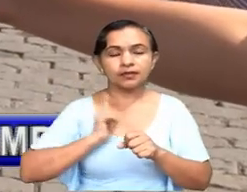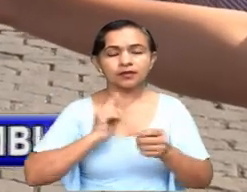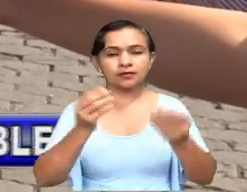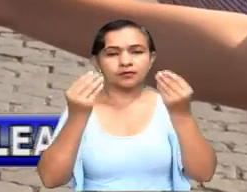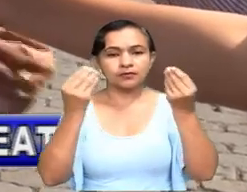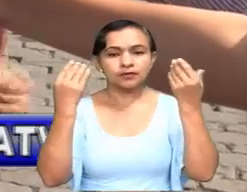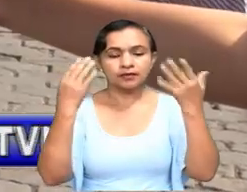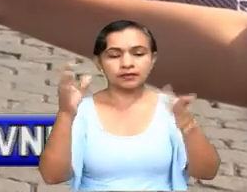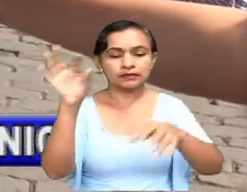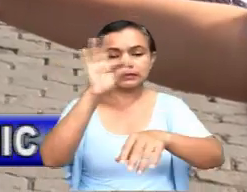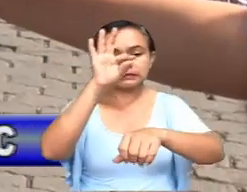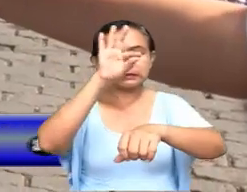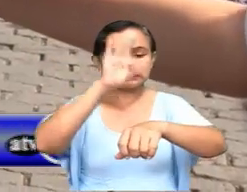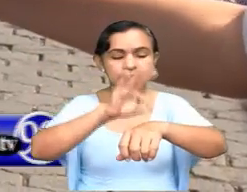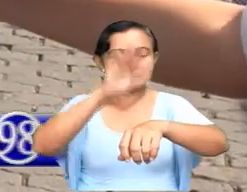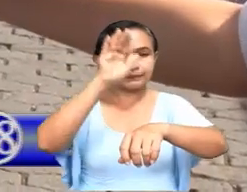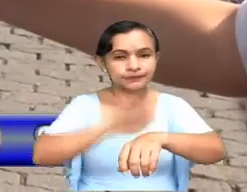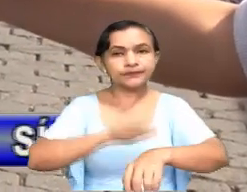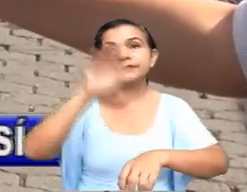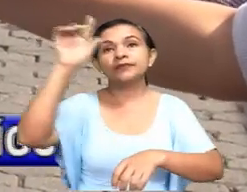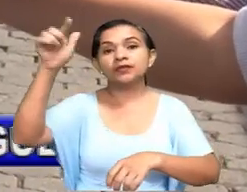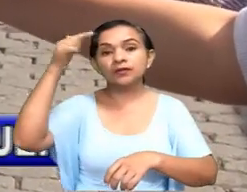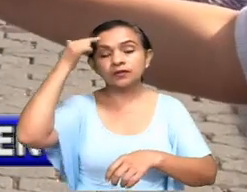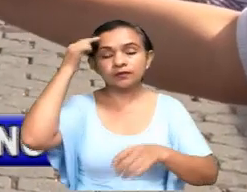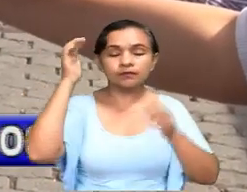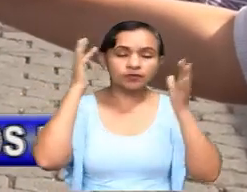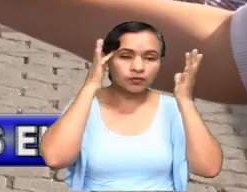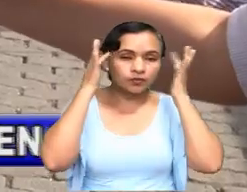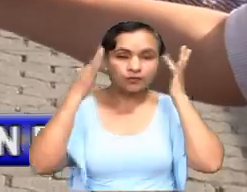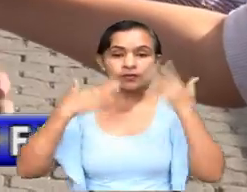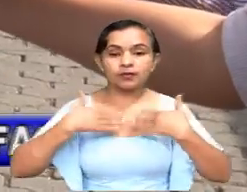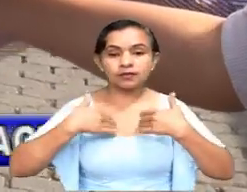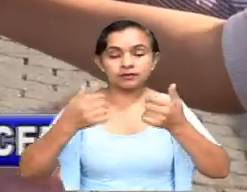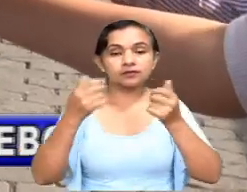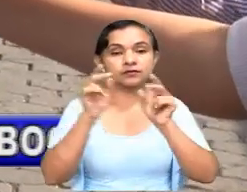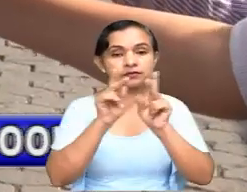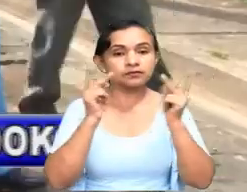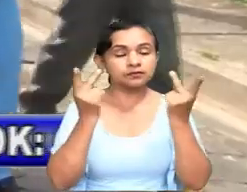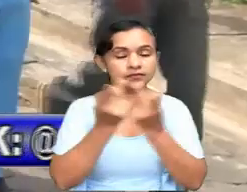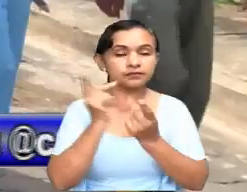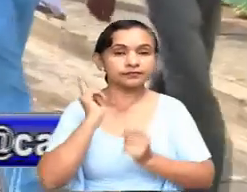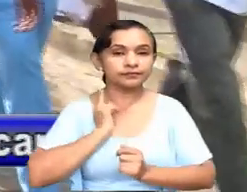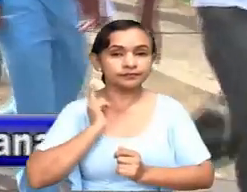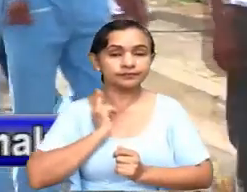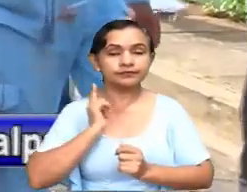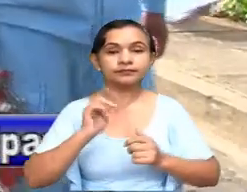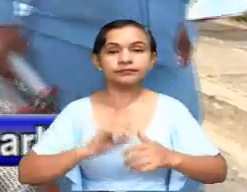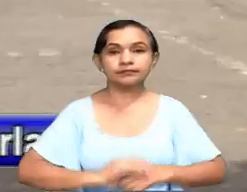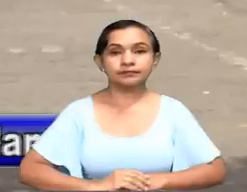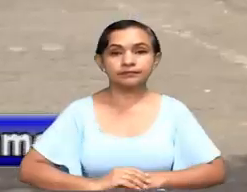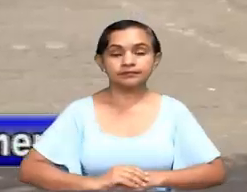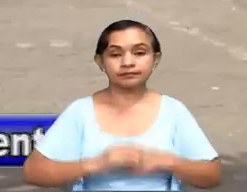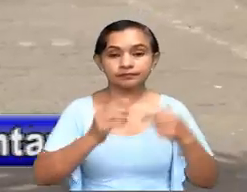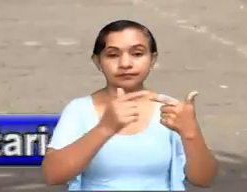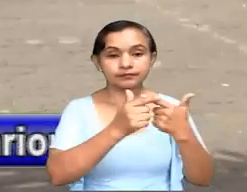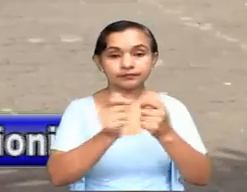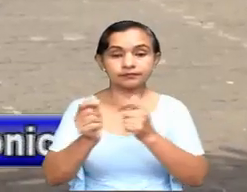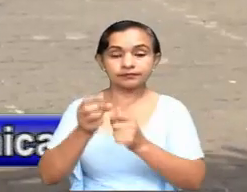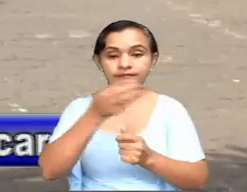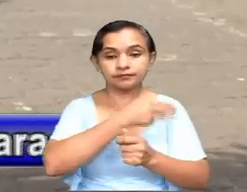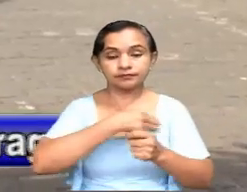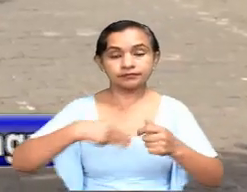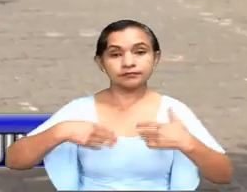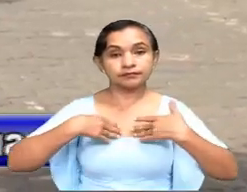de dengue, más que nuestro gobierno preocupado por la salud del pueblo, que siempre se ha mantenido. Las brigadas del MINSA recuerdan